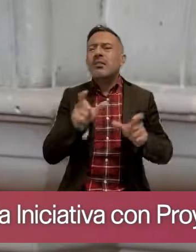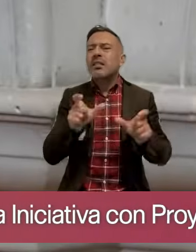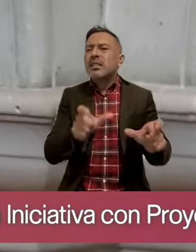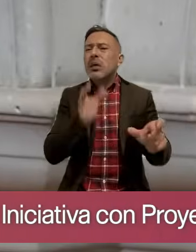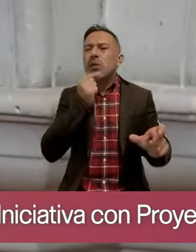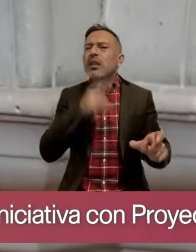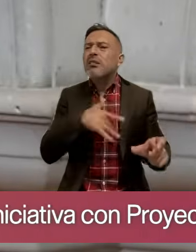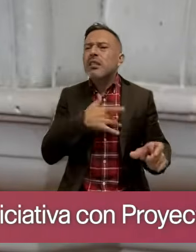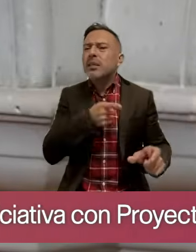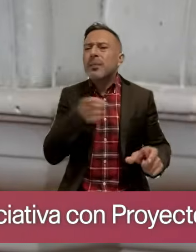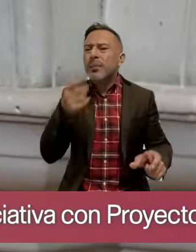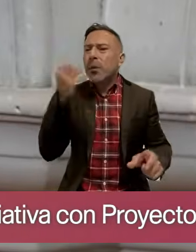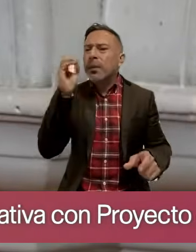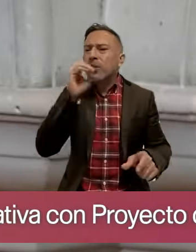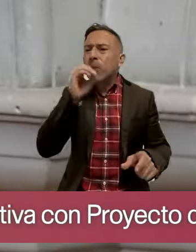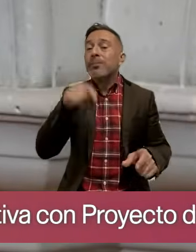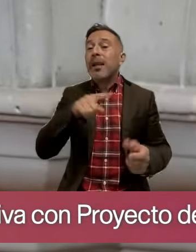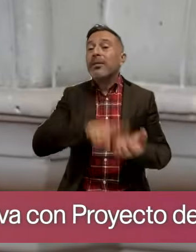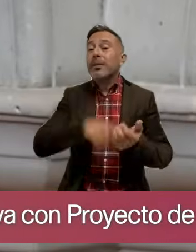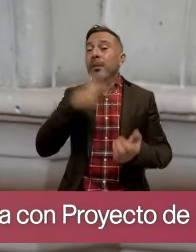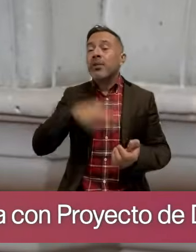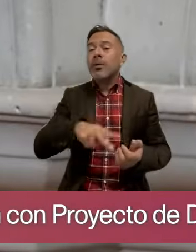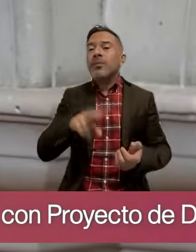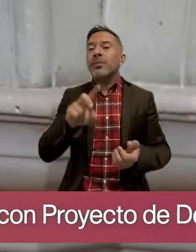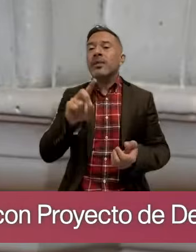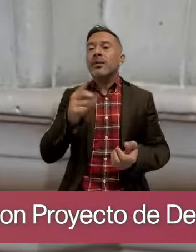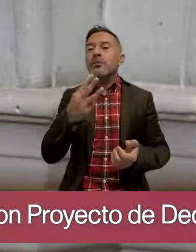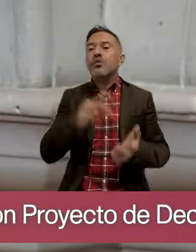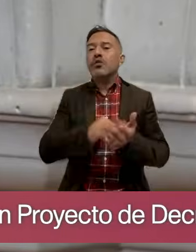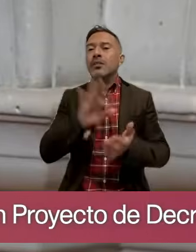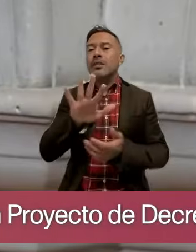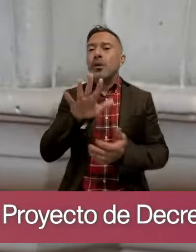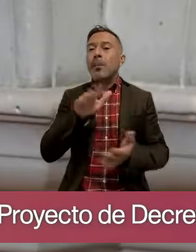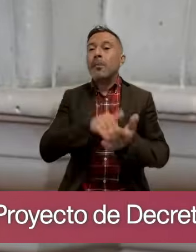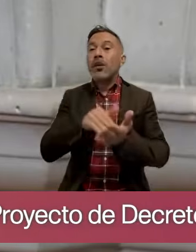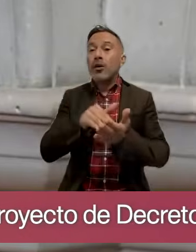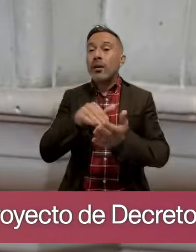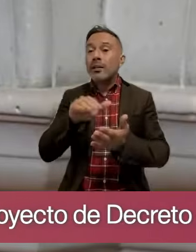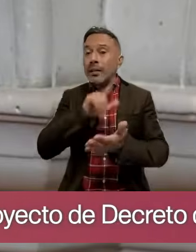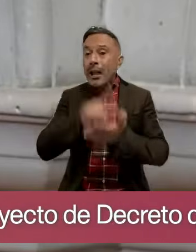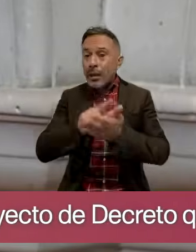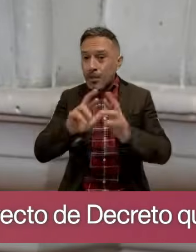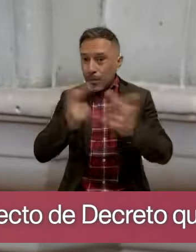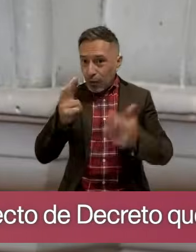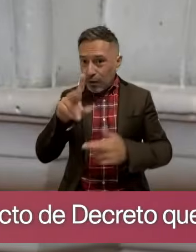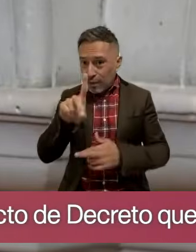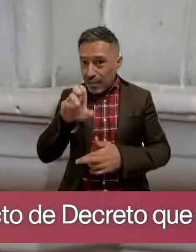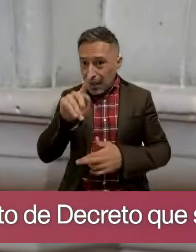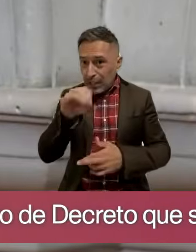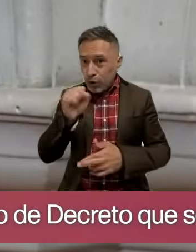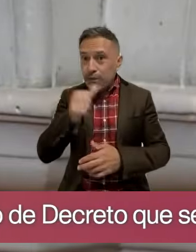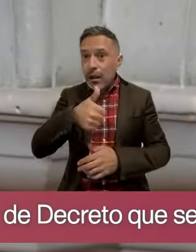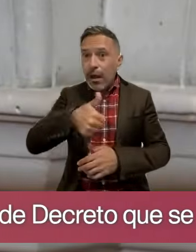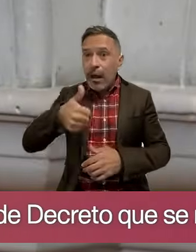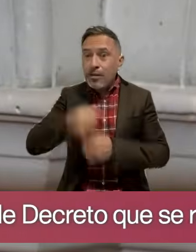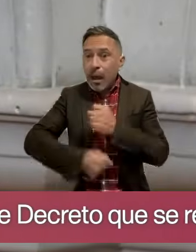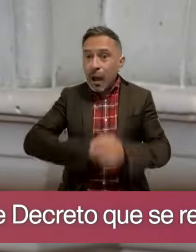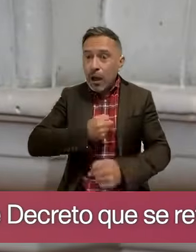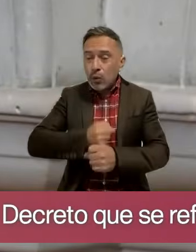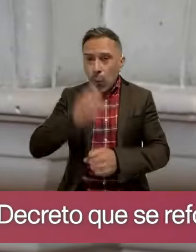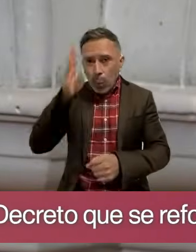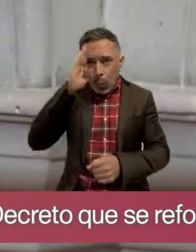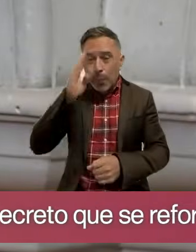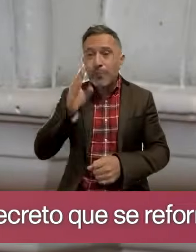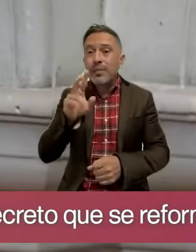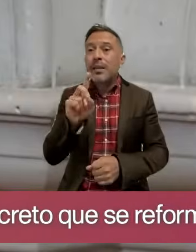cometen 33.5 millones de delitos al año. Tengan bien en cuenta esta cantidad. De esos